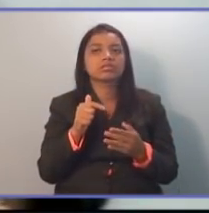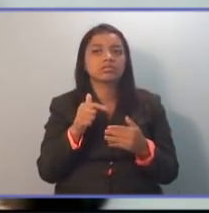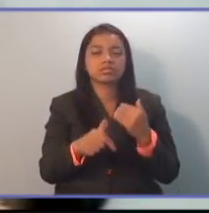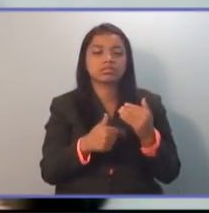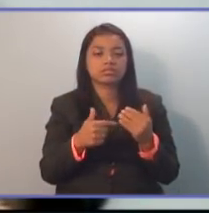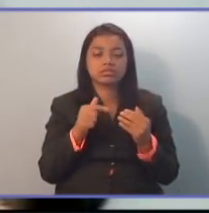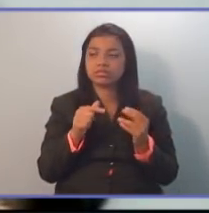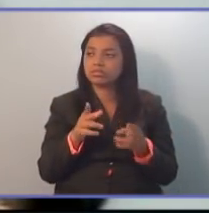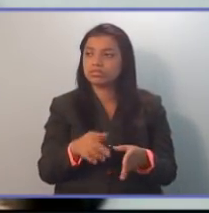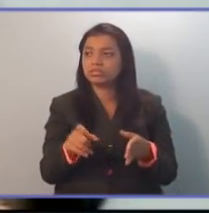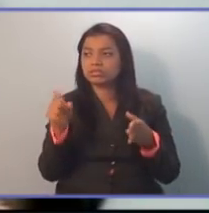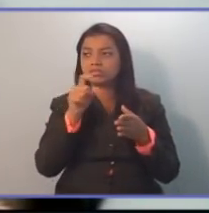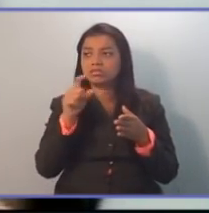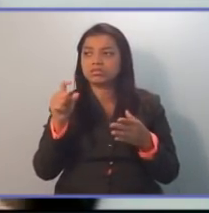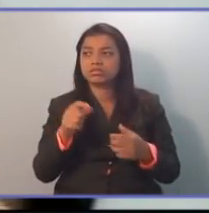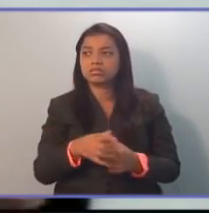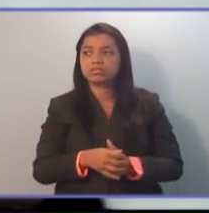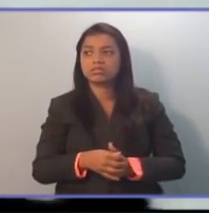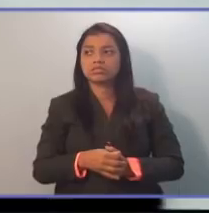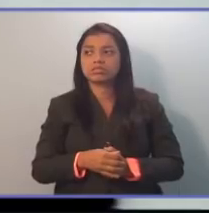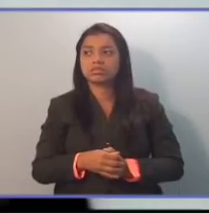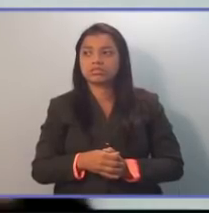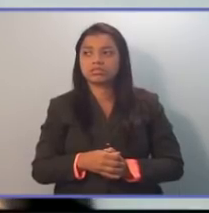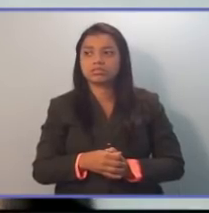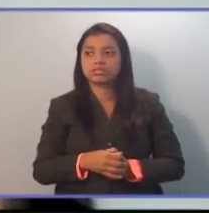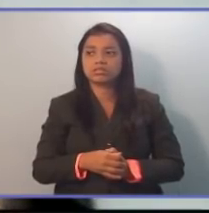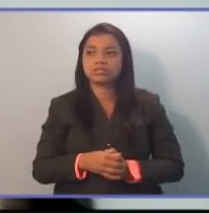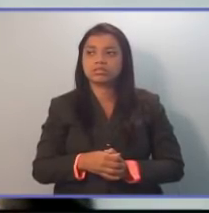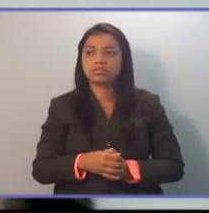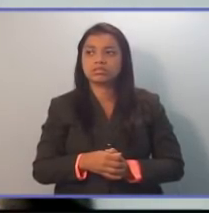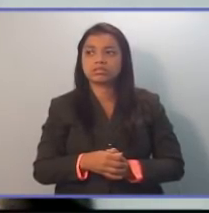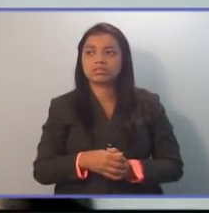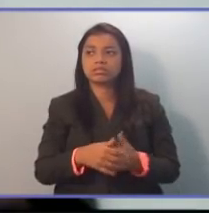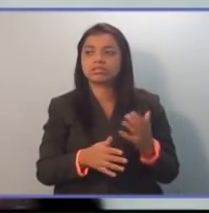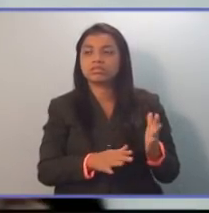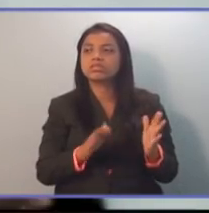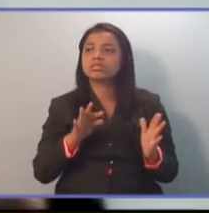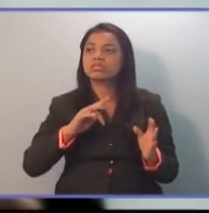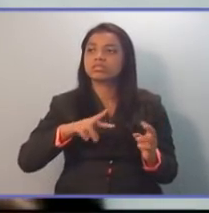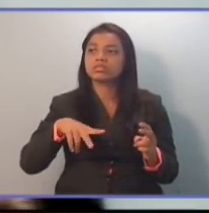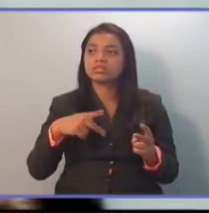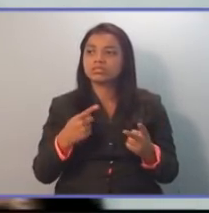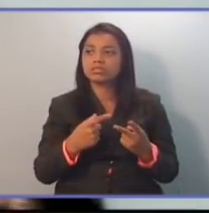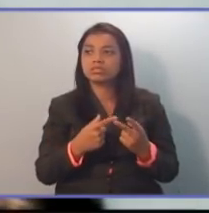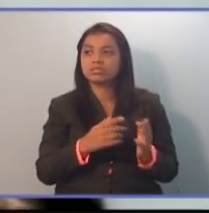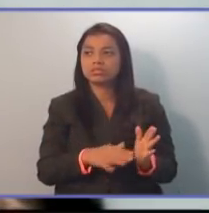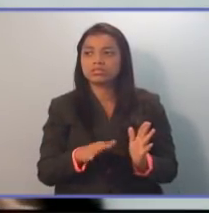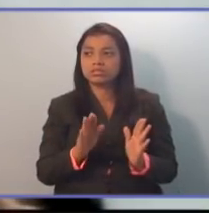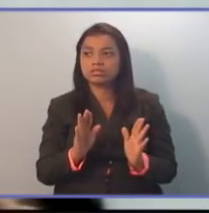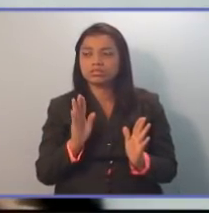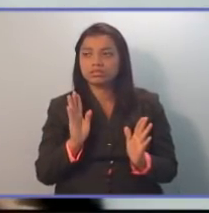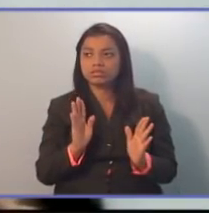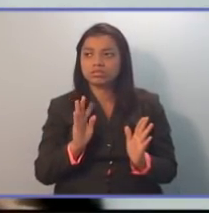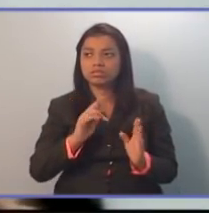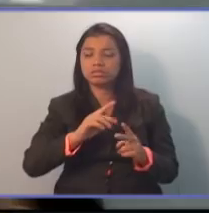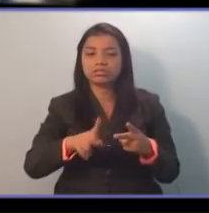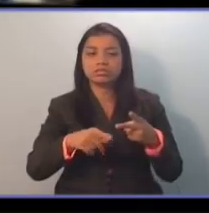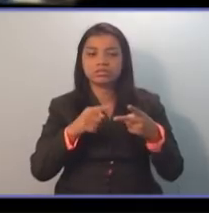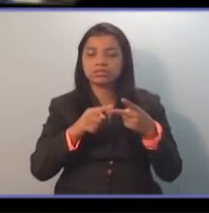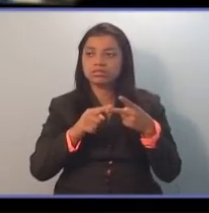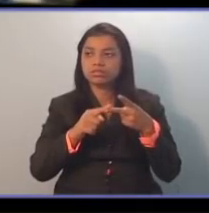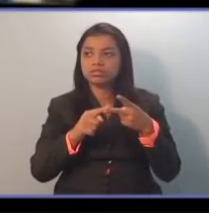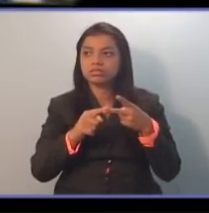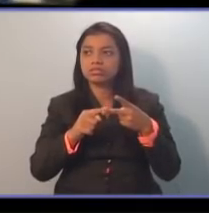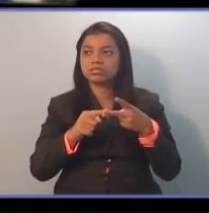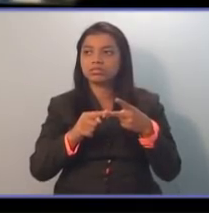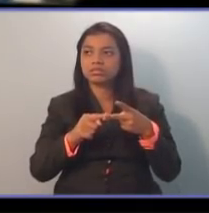valioso órgano. Luego la segunda, ¿puedo pasar a la segunda pregunta?